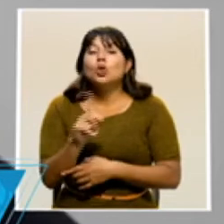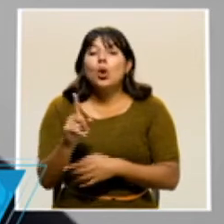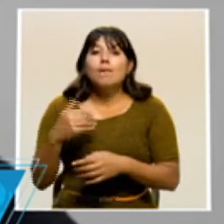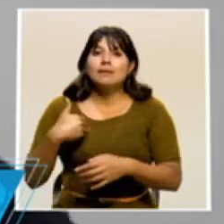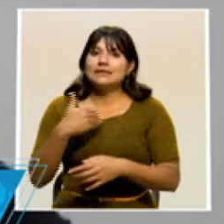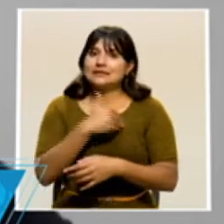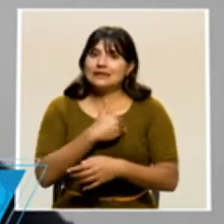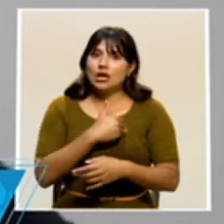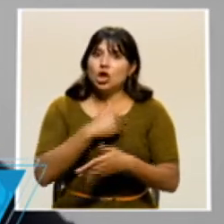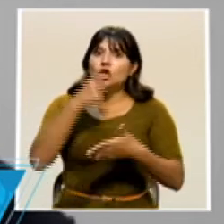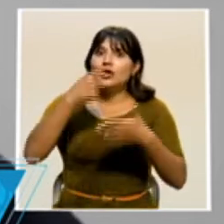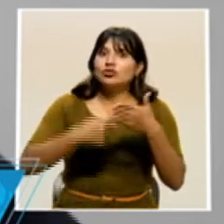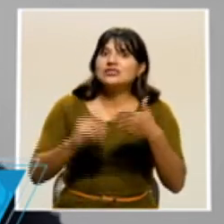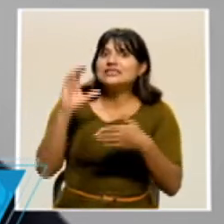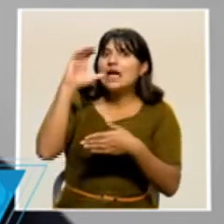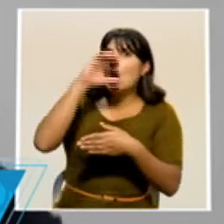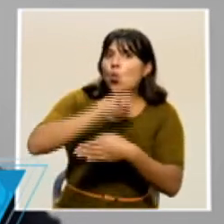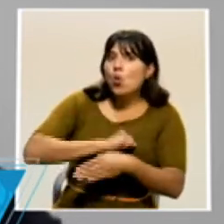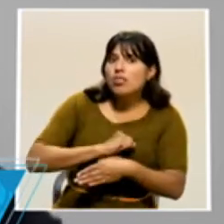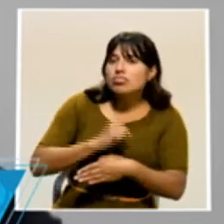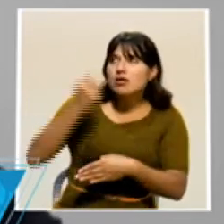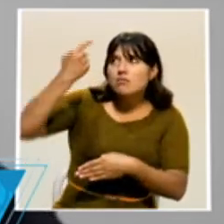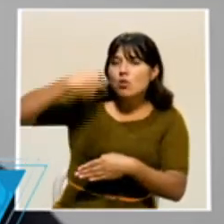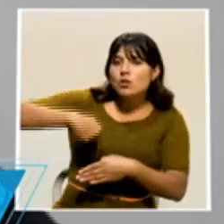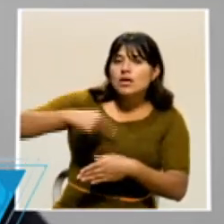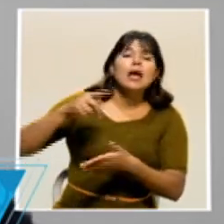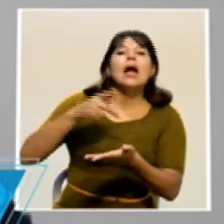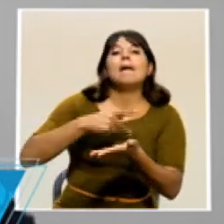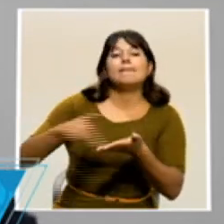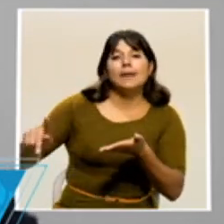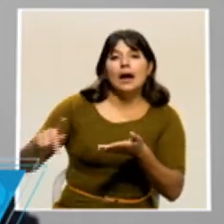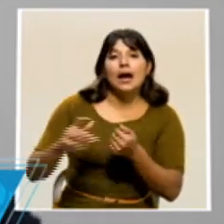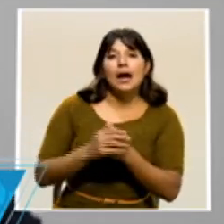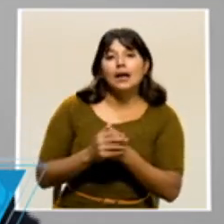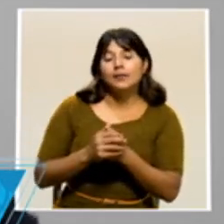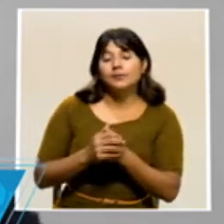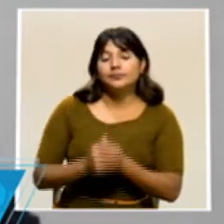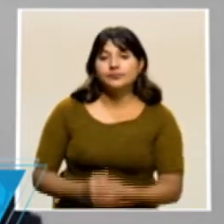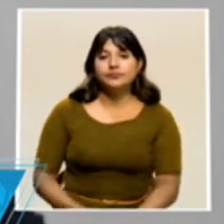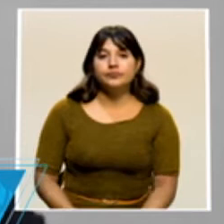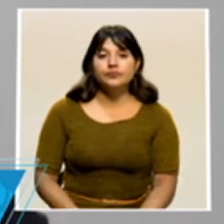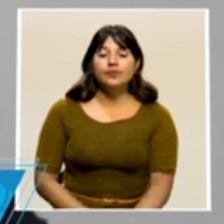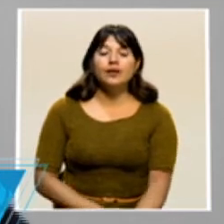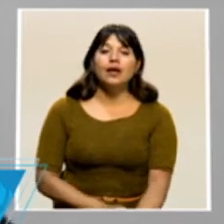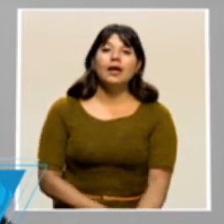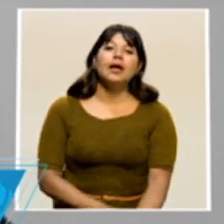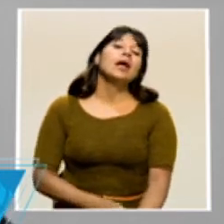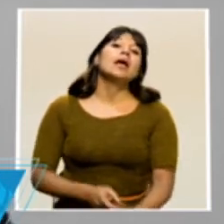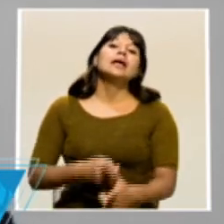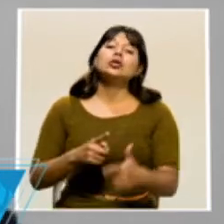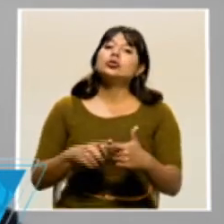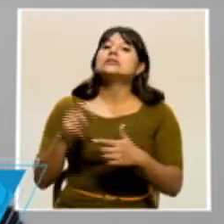y me va a obligar a pagar, ¿verdad? Con las consecuencias que eso tenga. Entonces, sí, es un